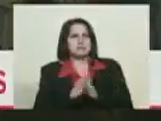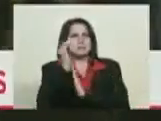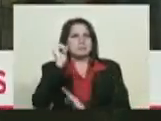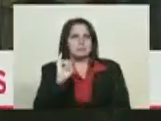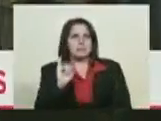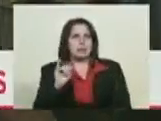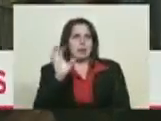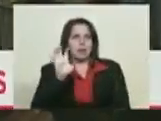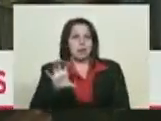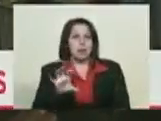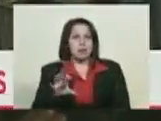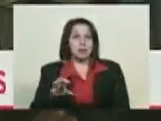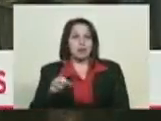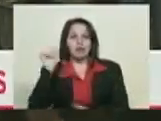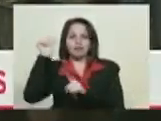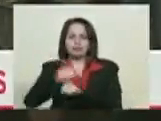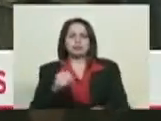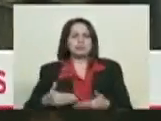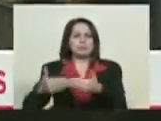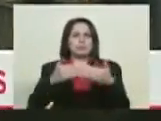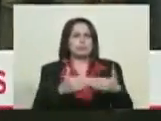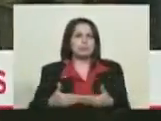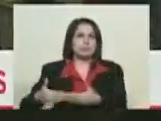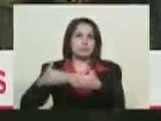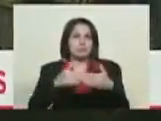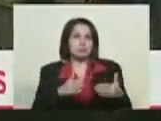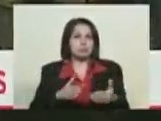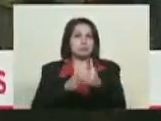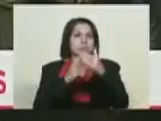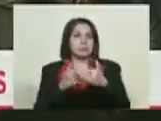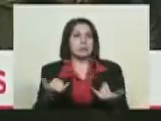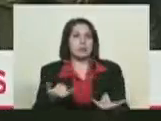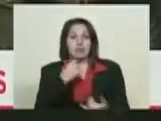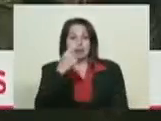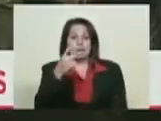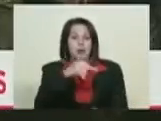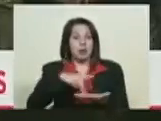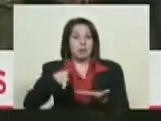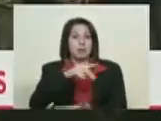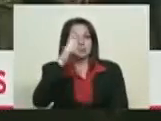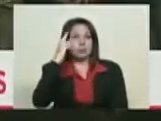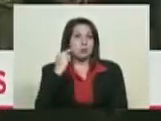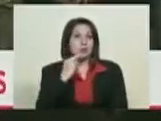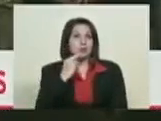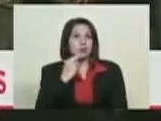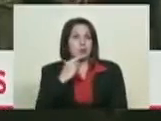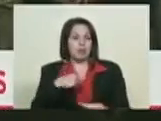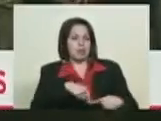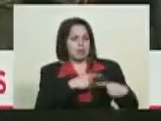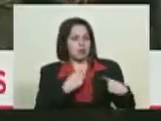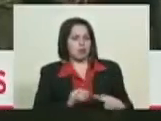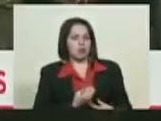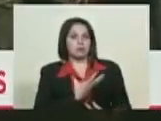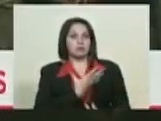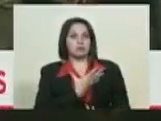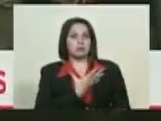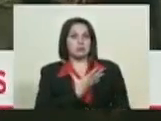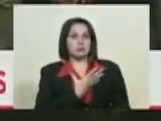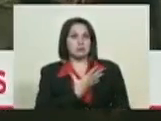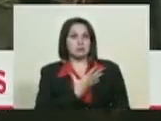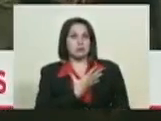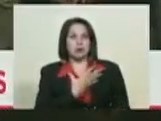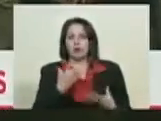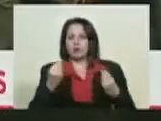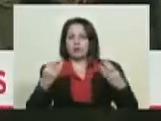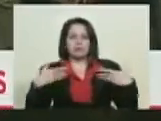la patria antiimperialista! ¡Viva! Y digamos desde esta Plaza Bolívar, desde nuestro corazón y con